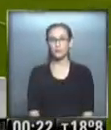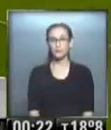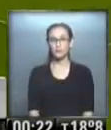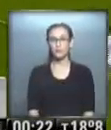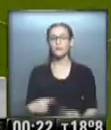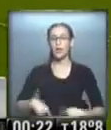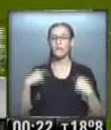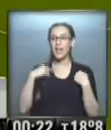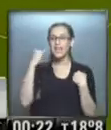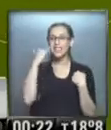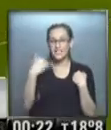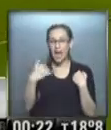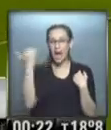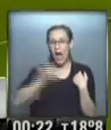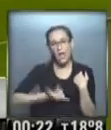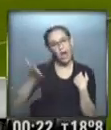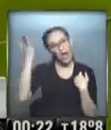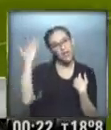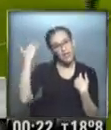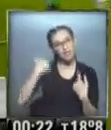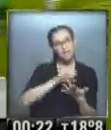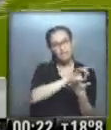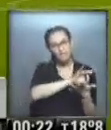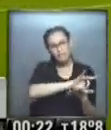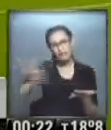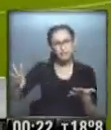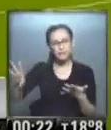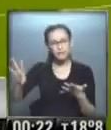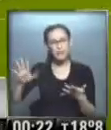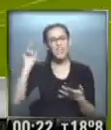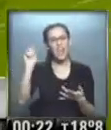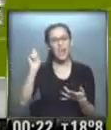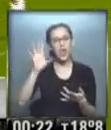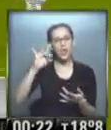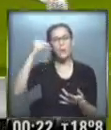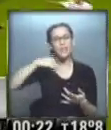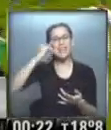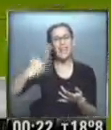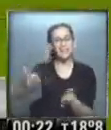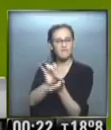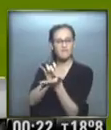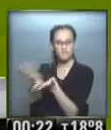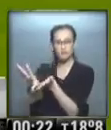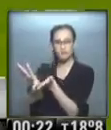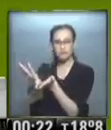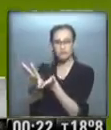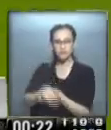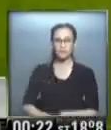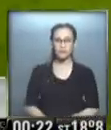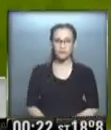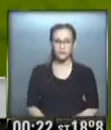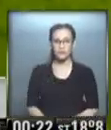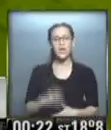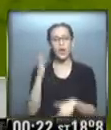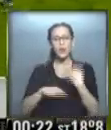Un Vélez que ya había sufrido la expulsión, en este caso, de Sebastián Domínguez, y que jugó gran parte del partido con